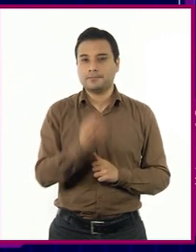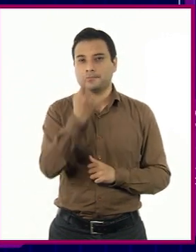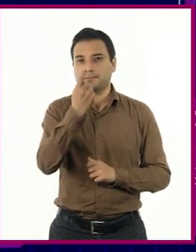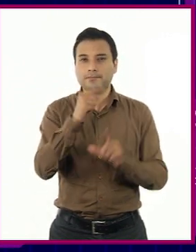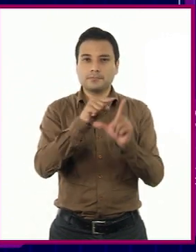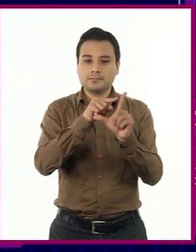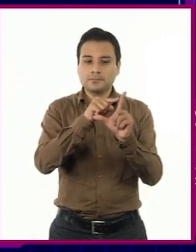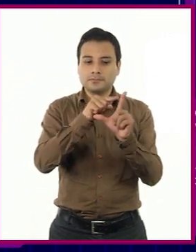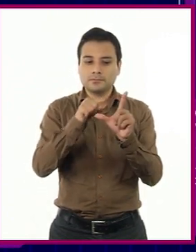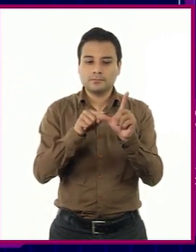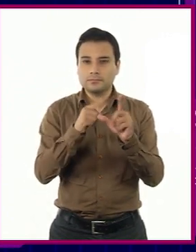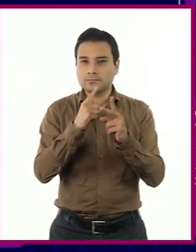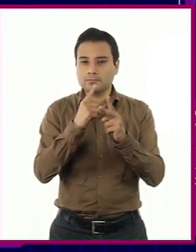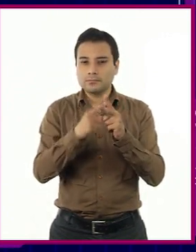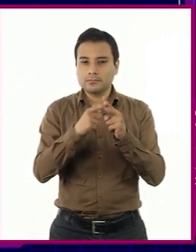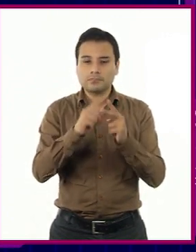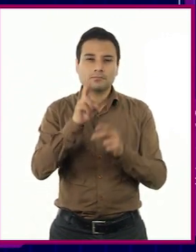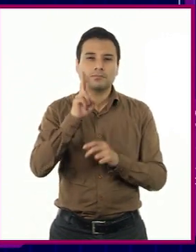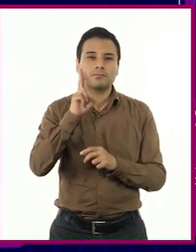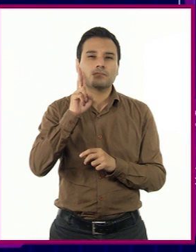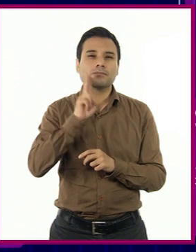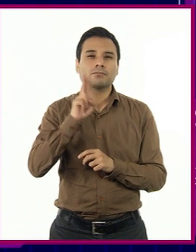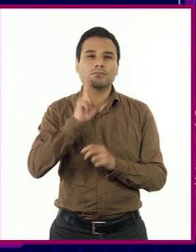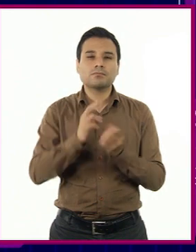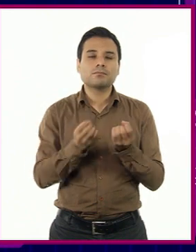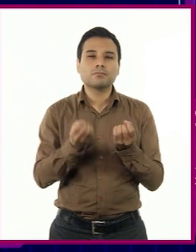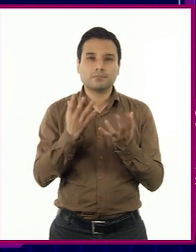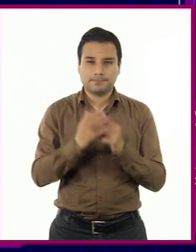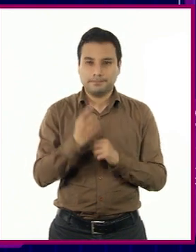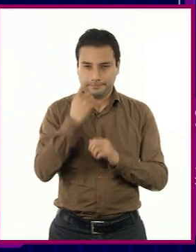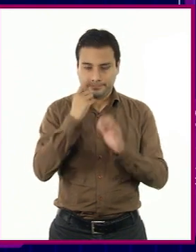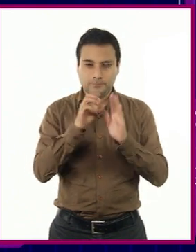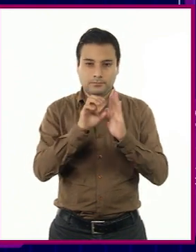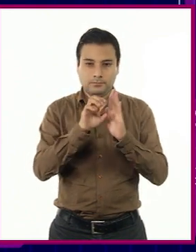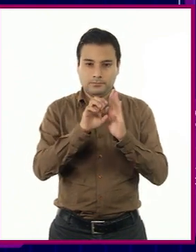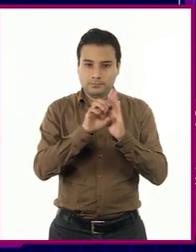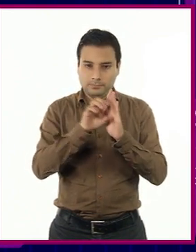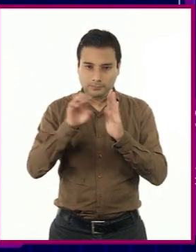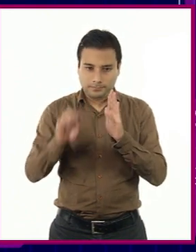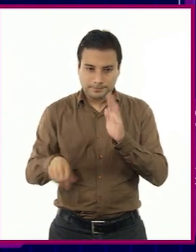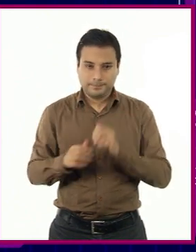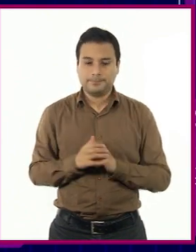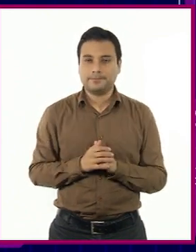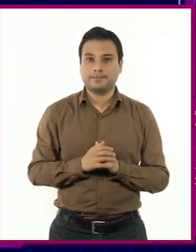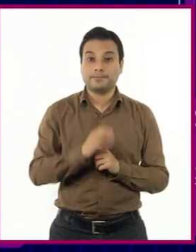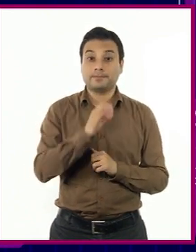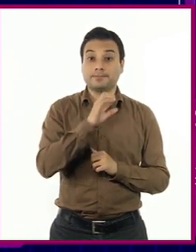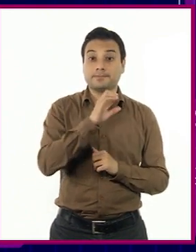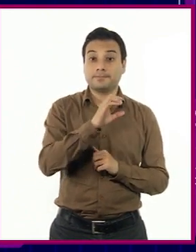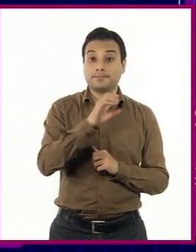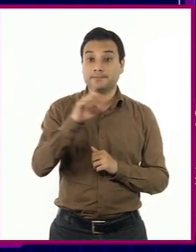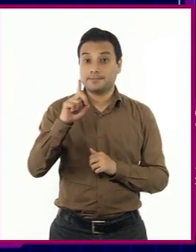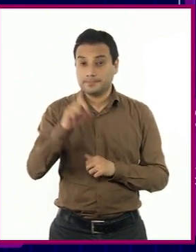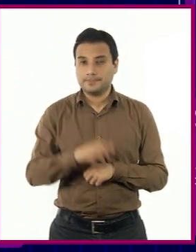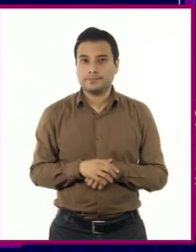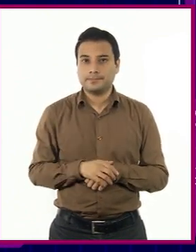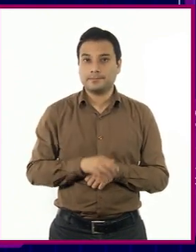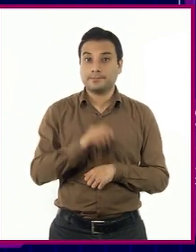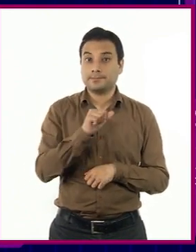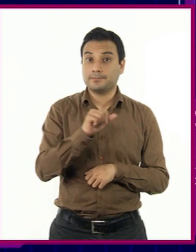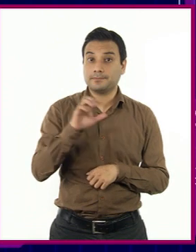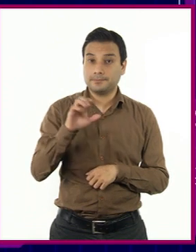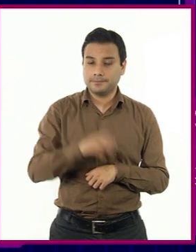los demás prolongando las paralelas. Por ejemplo, los segmentos CD, AC y